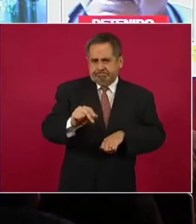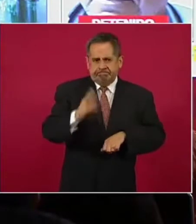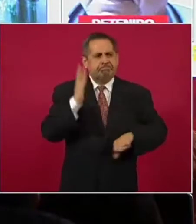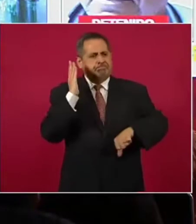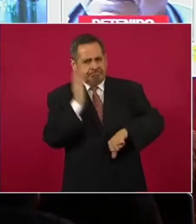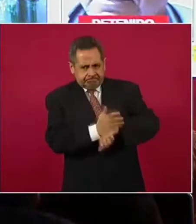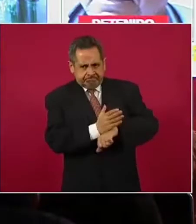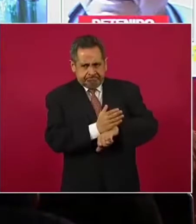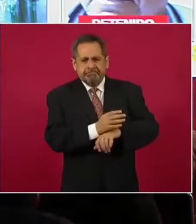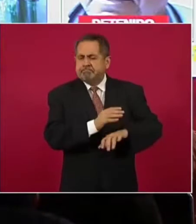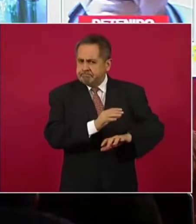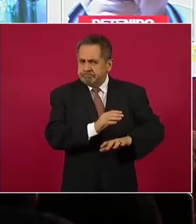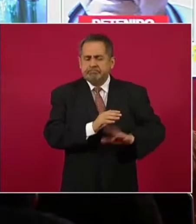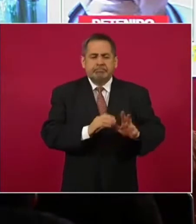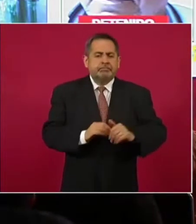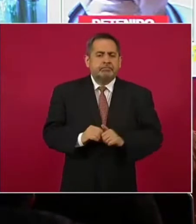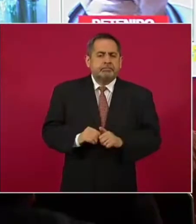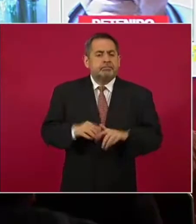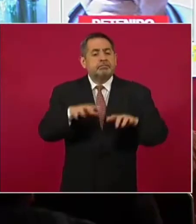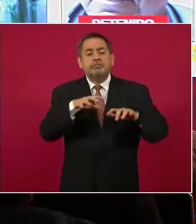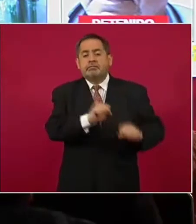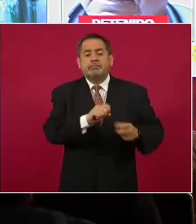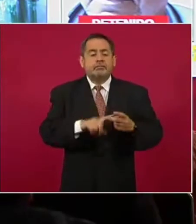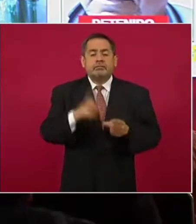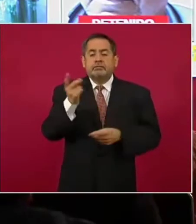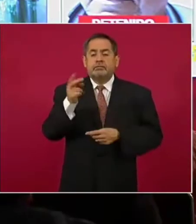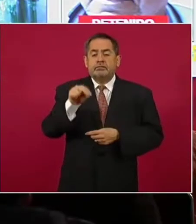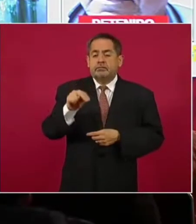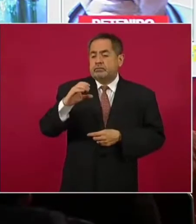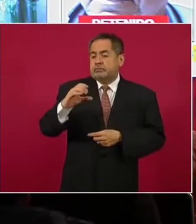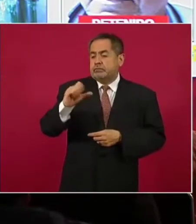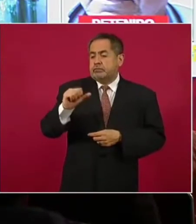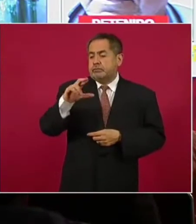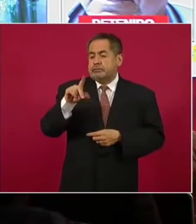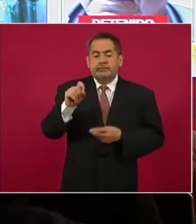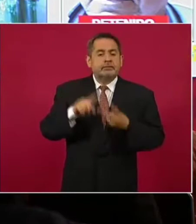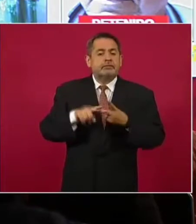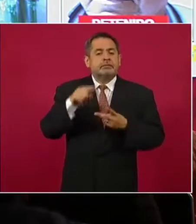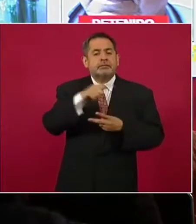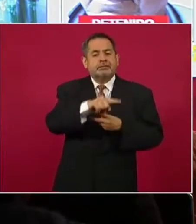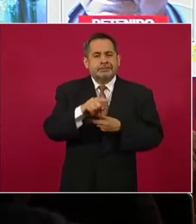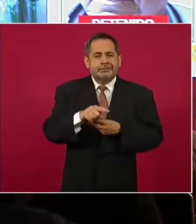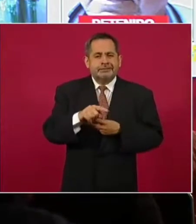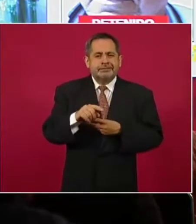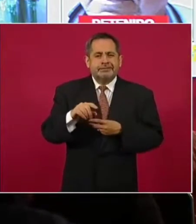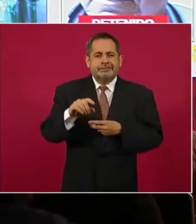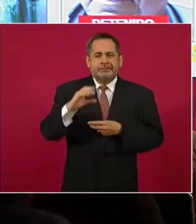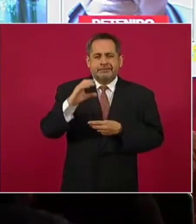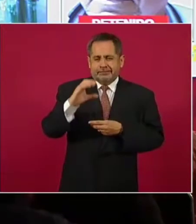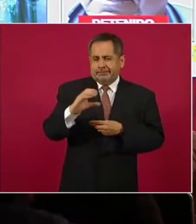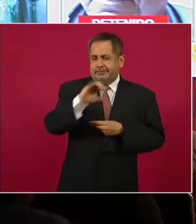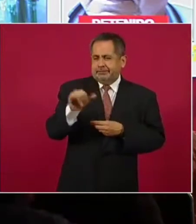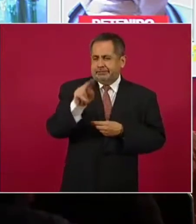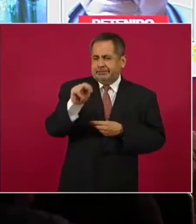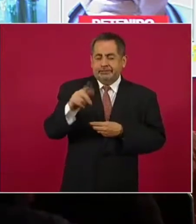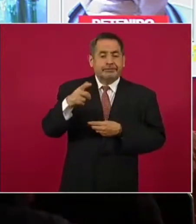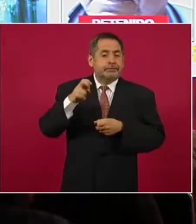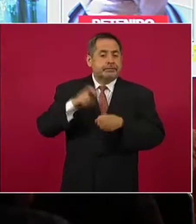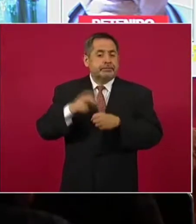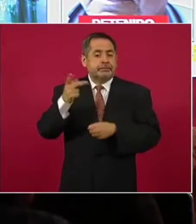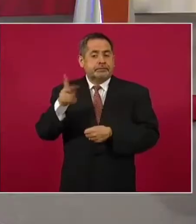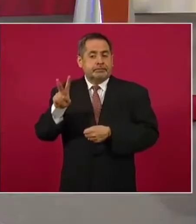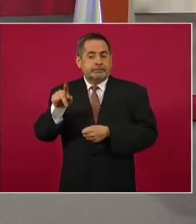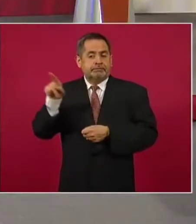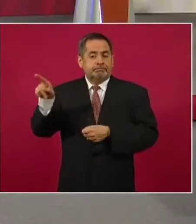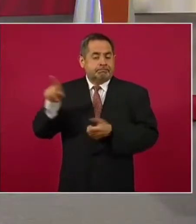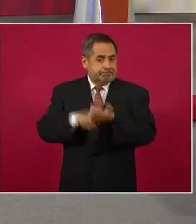esta fue la detención de don carlos líder del cártel jalisco nueva generación en puerto vallarta que fue una operación del ejército